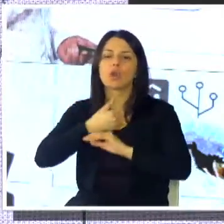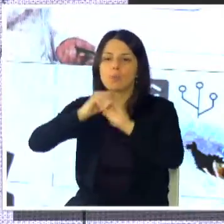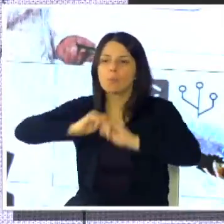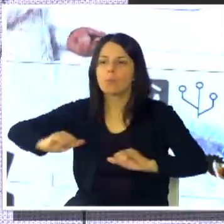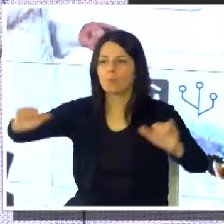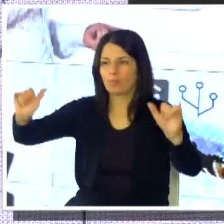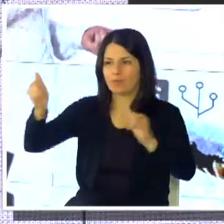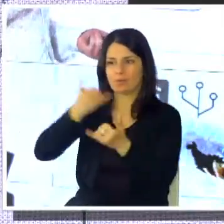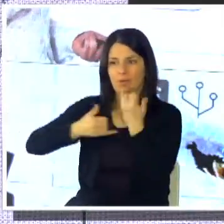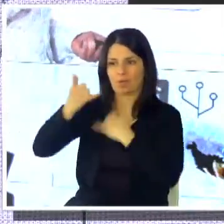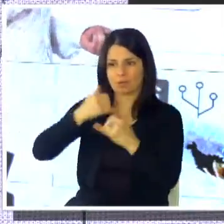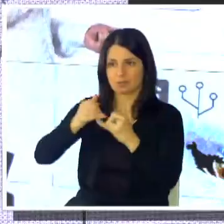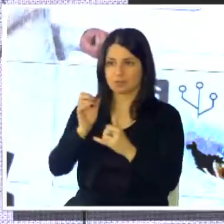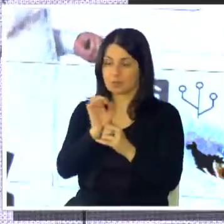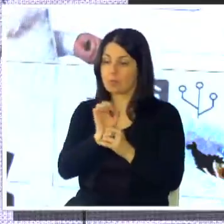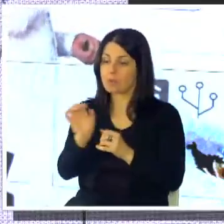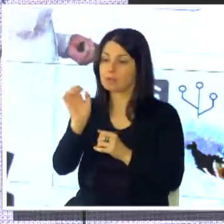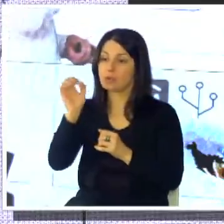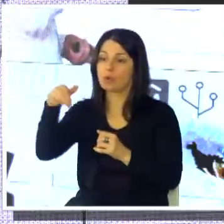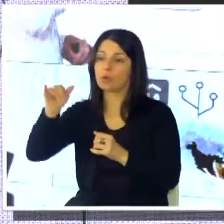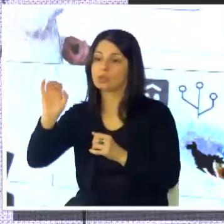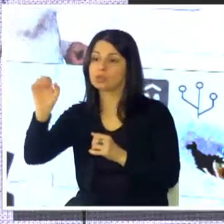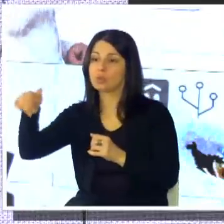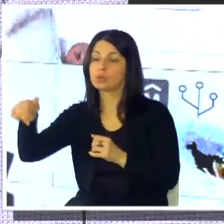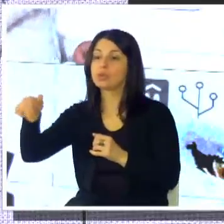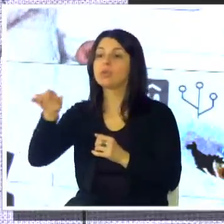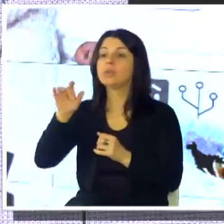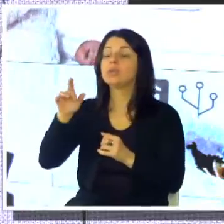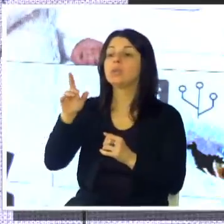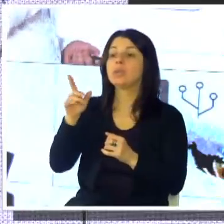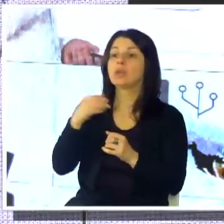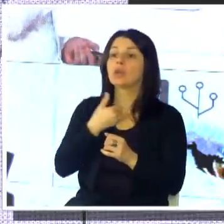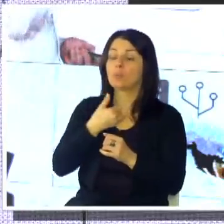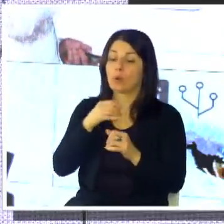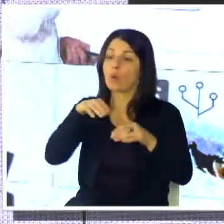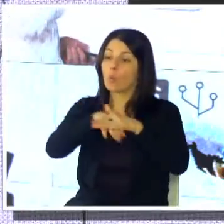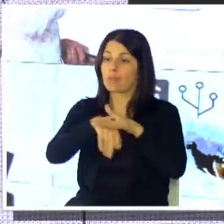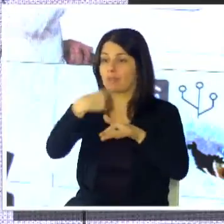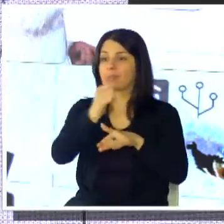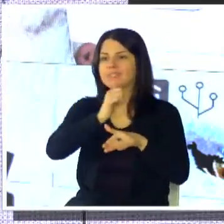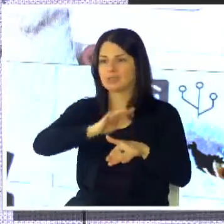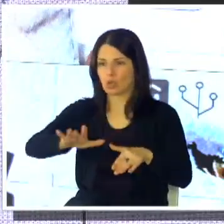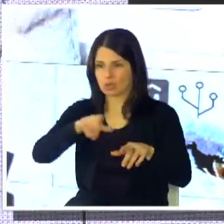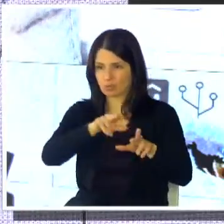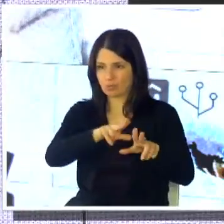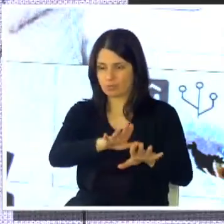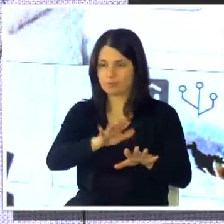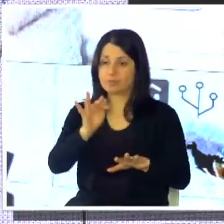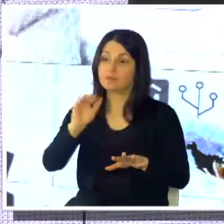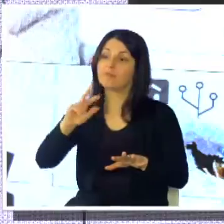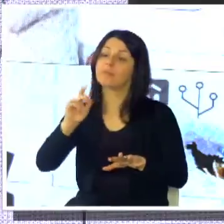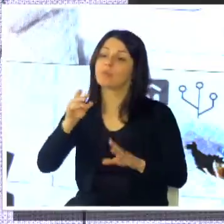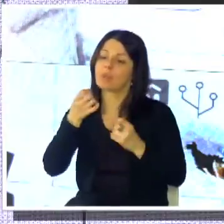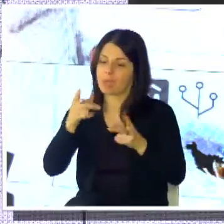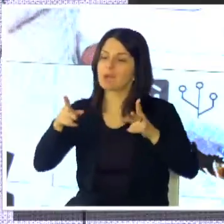datos al Orión y cómo se persisten en históricos luego. En particular, Figuar también nos da un